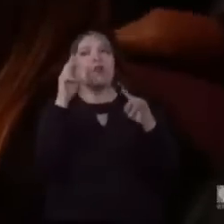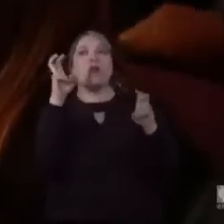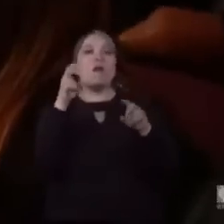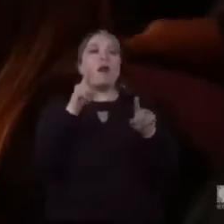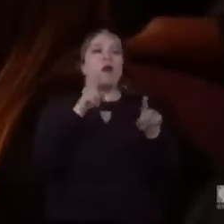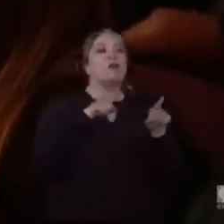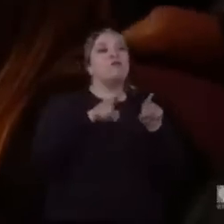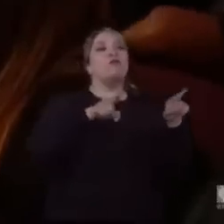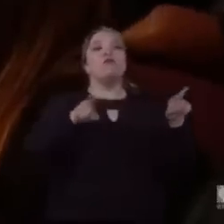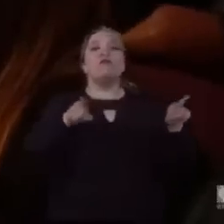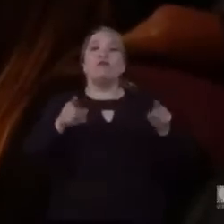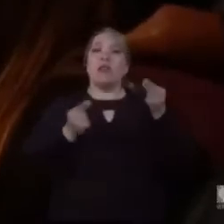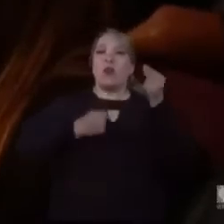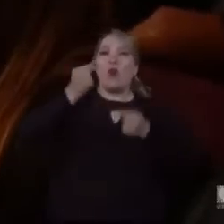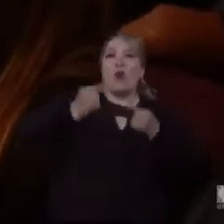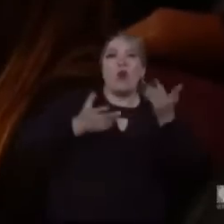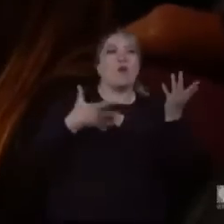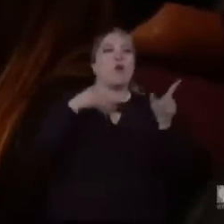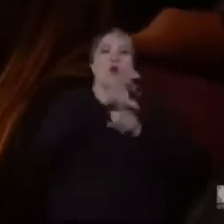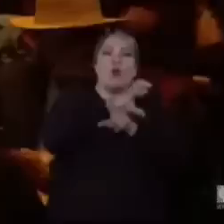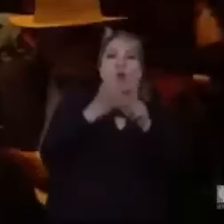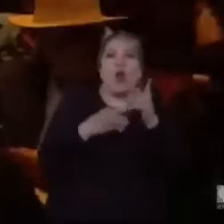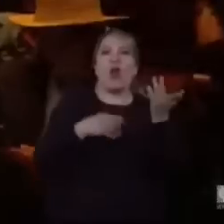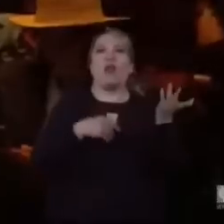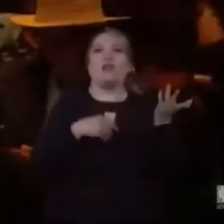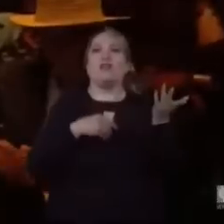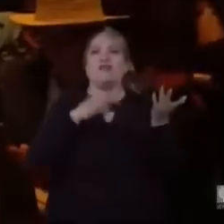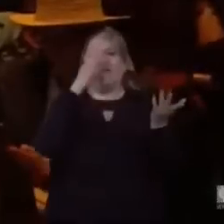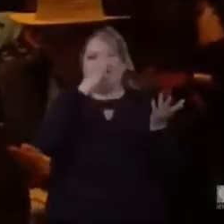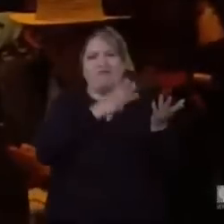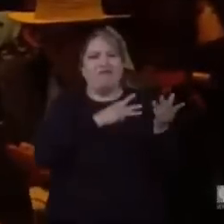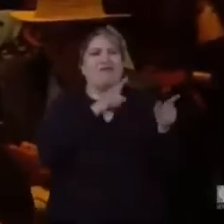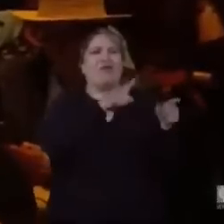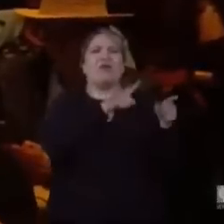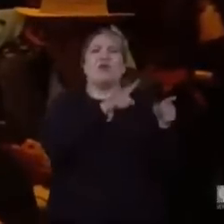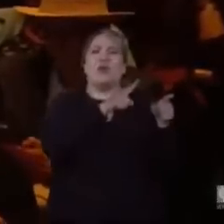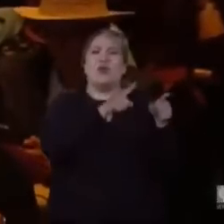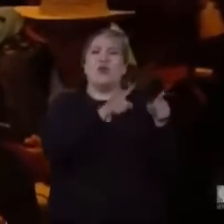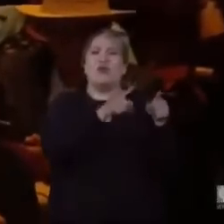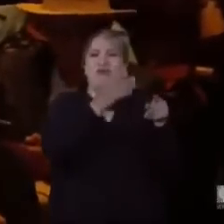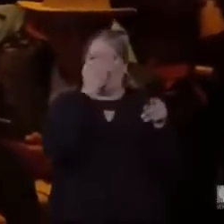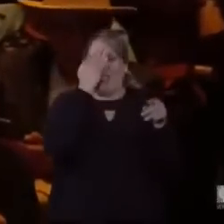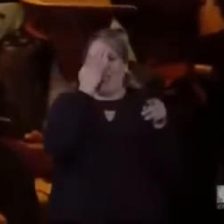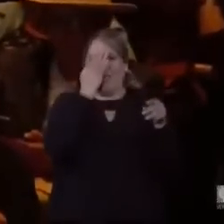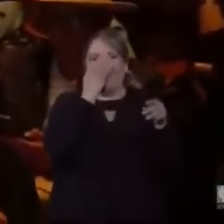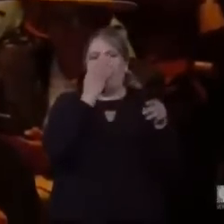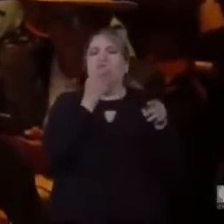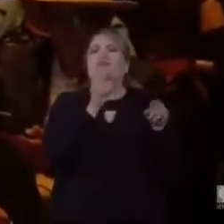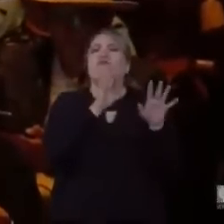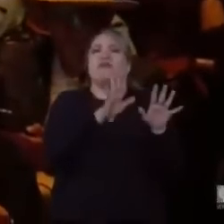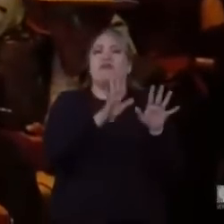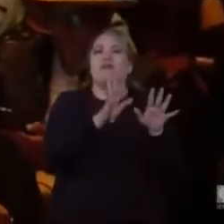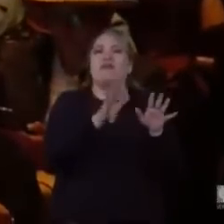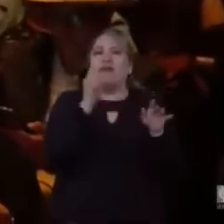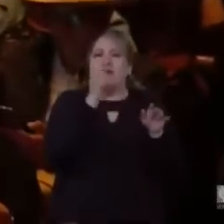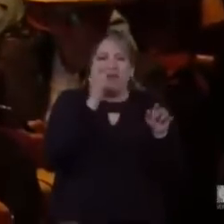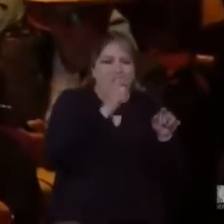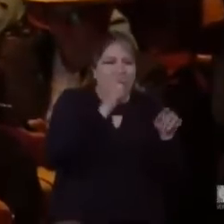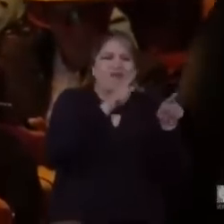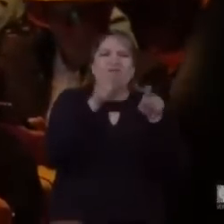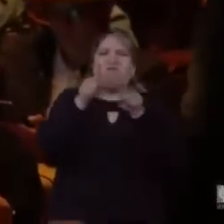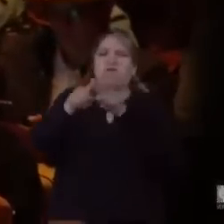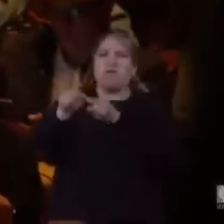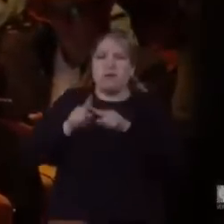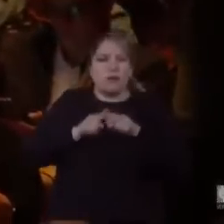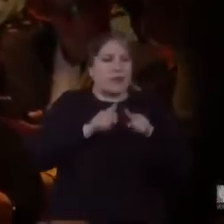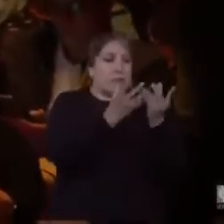institucionales, económicos, culturales, militares y de narcotráfico, donde las responsabilidades son distintas